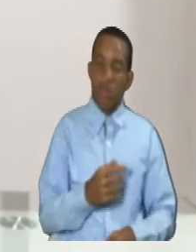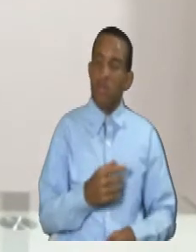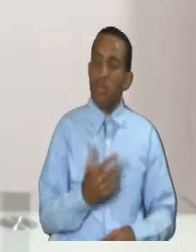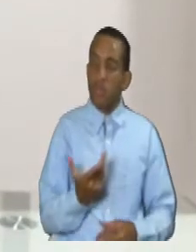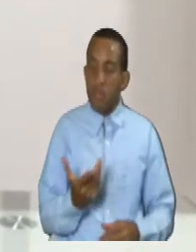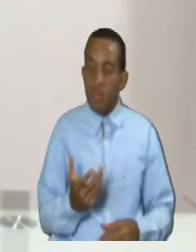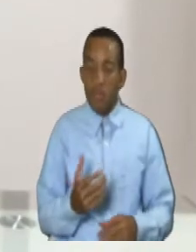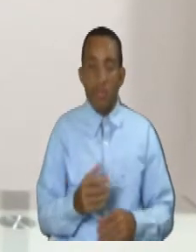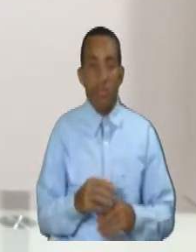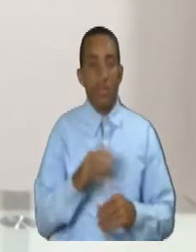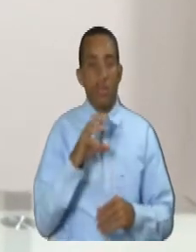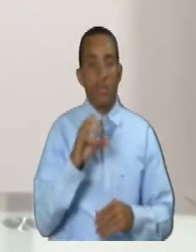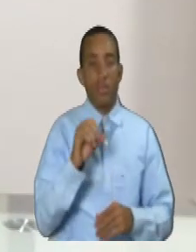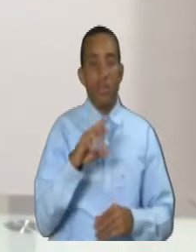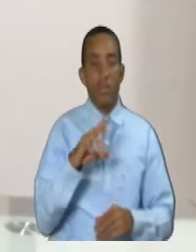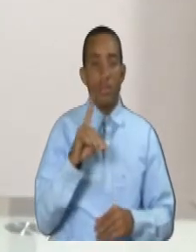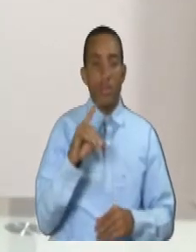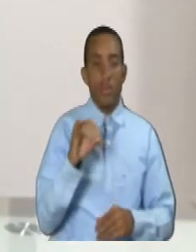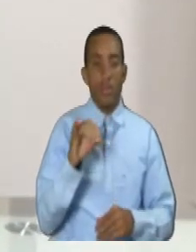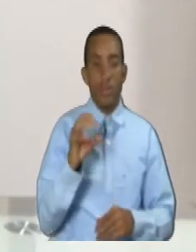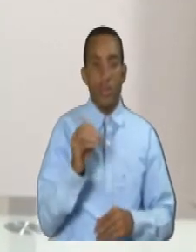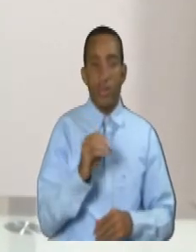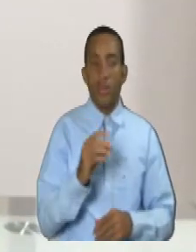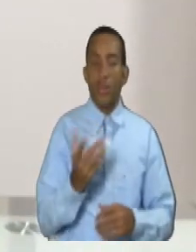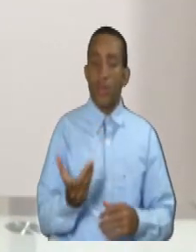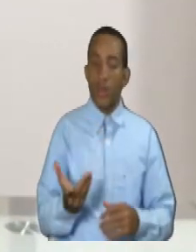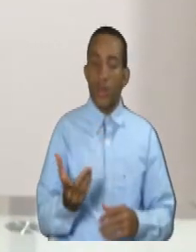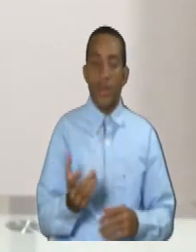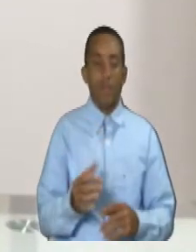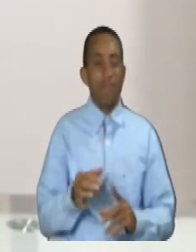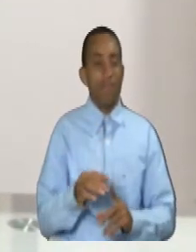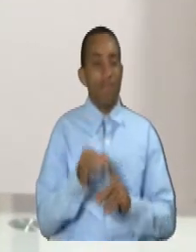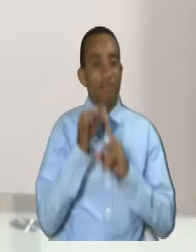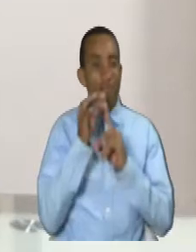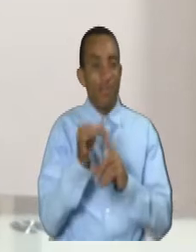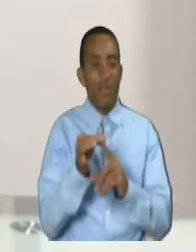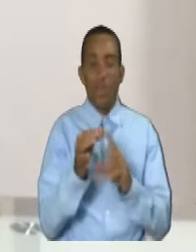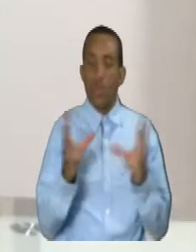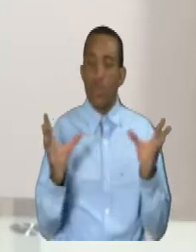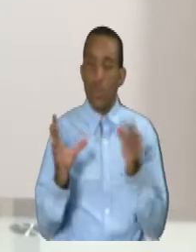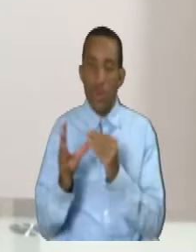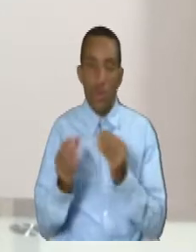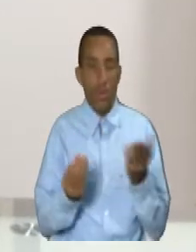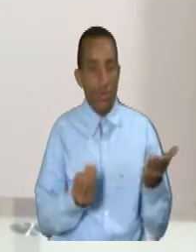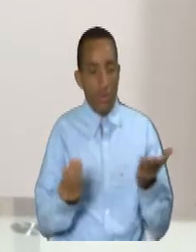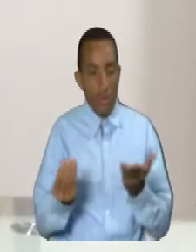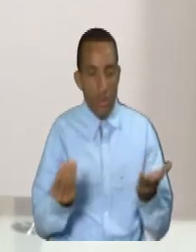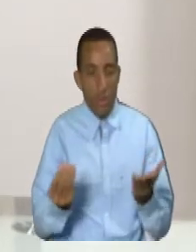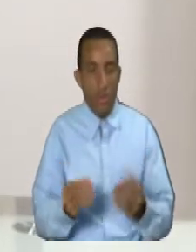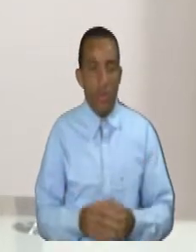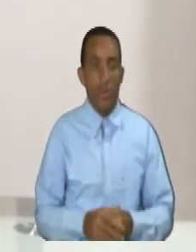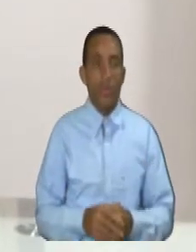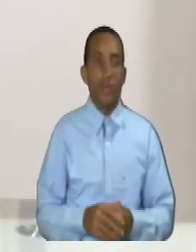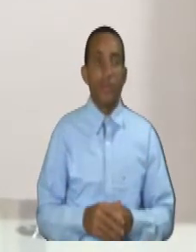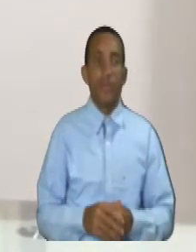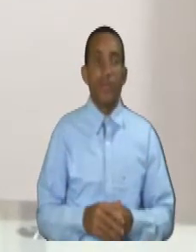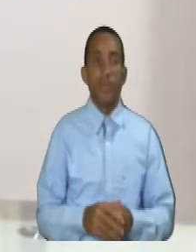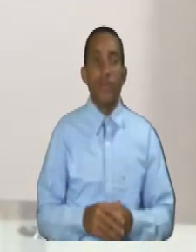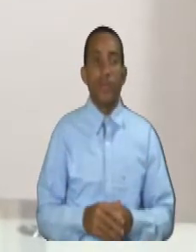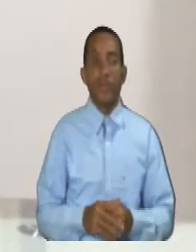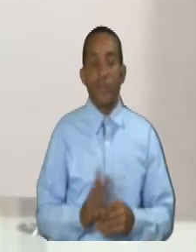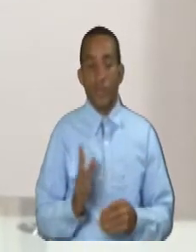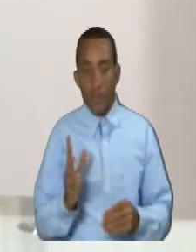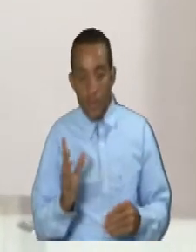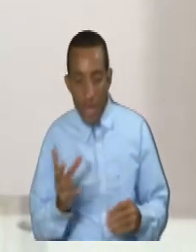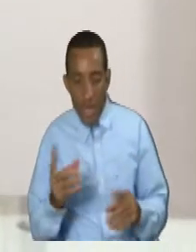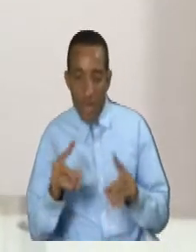IPS? Cardio Fitness IPS es una clínica especializada en todos los servicios de estética, tanto procedimientos